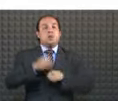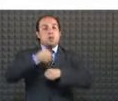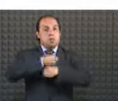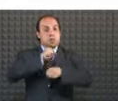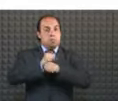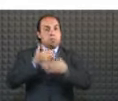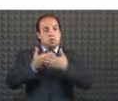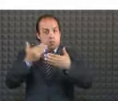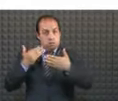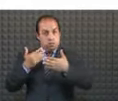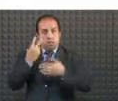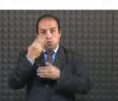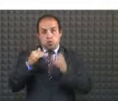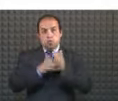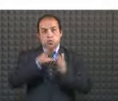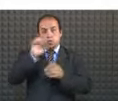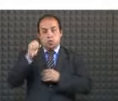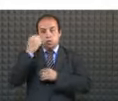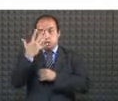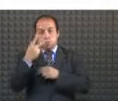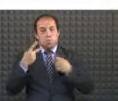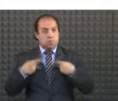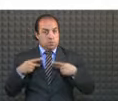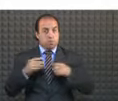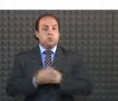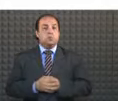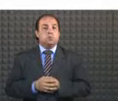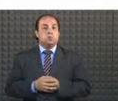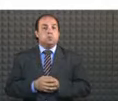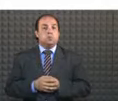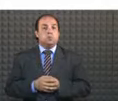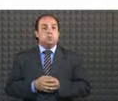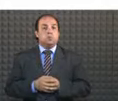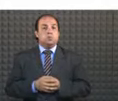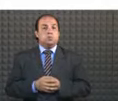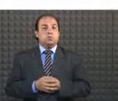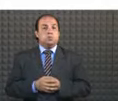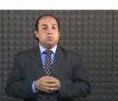anterior de 2.505 a